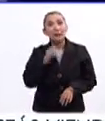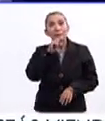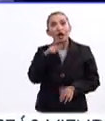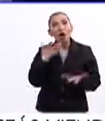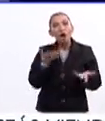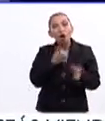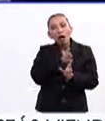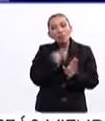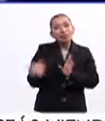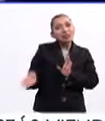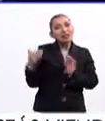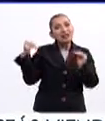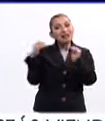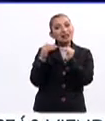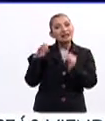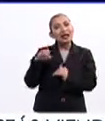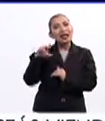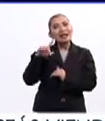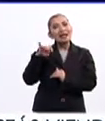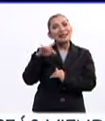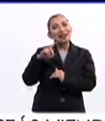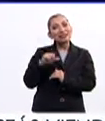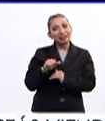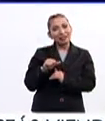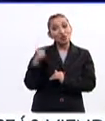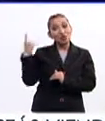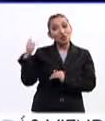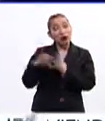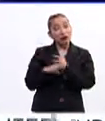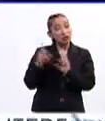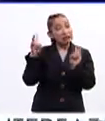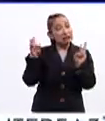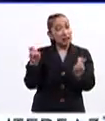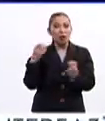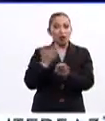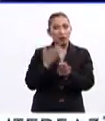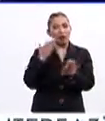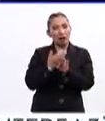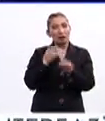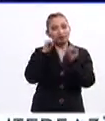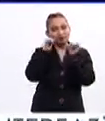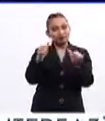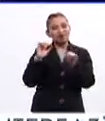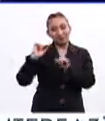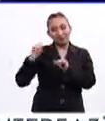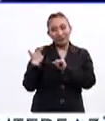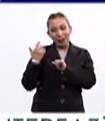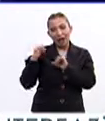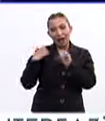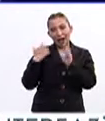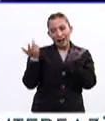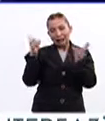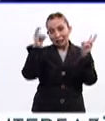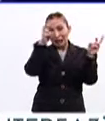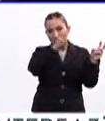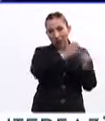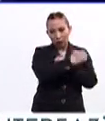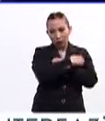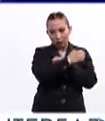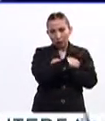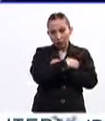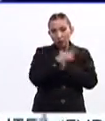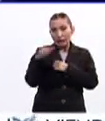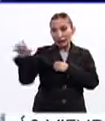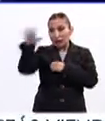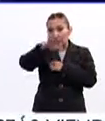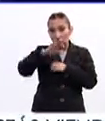abriendo una vertiente hacia la equidad. Uno de los principales temas que se están trabajando recientemente en las agendas educativa